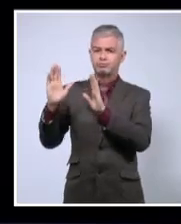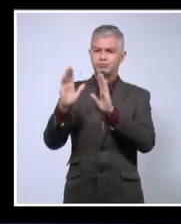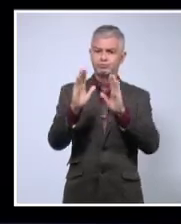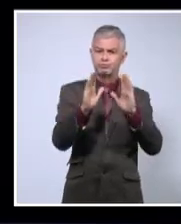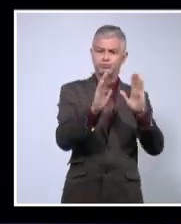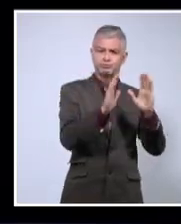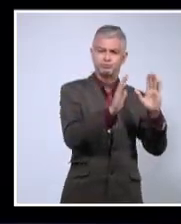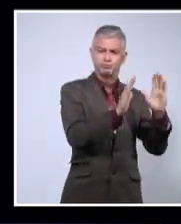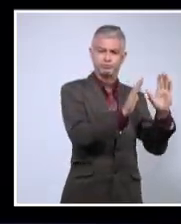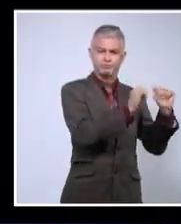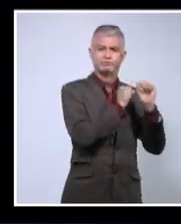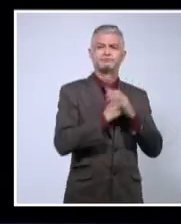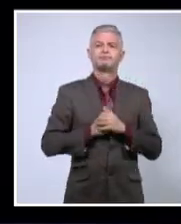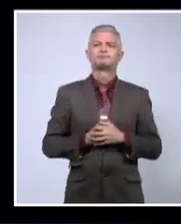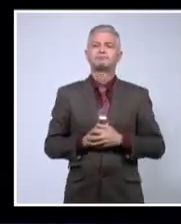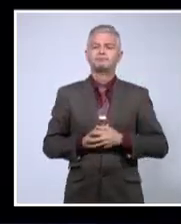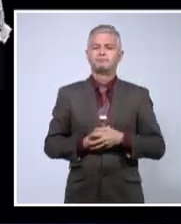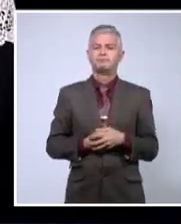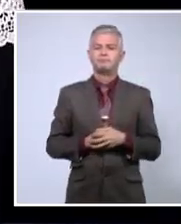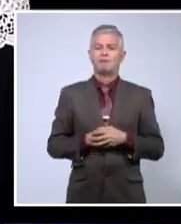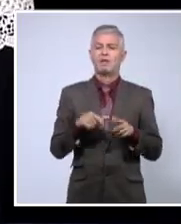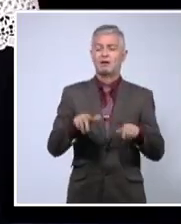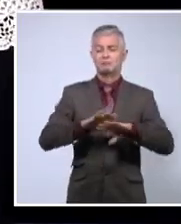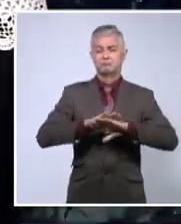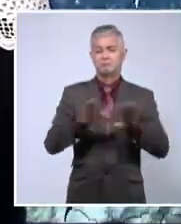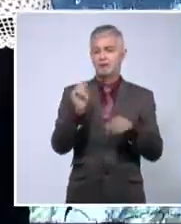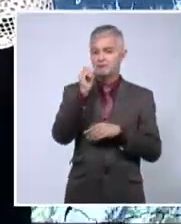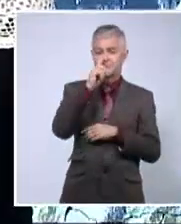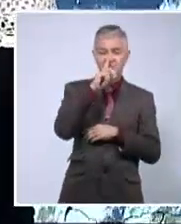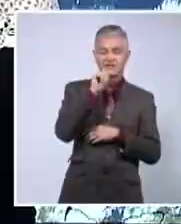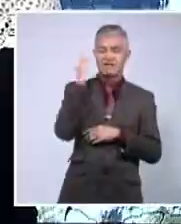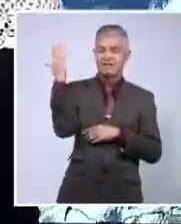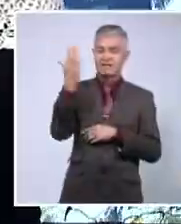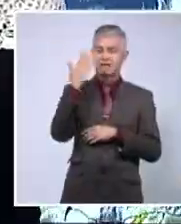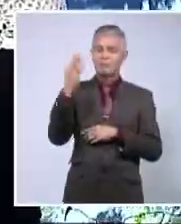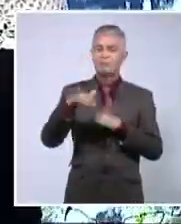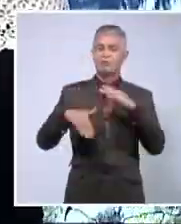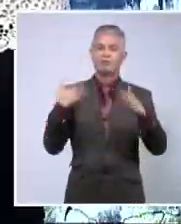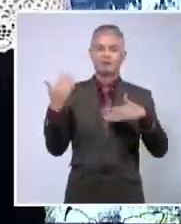centro y el oriente del territorio. Esto es todo en cuanto al tiempo. Que tengan un feliz día y hasta mañana.